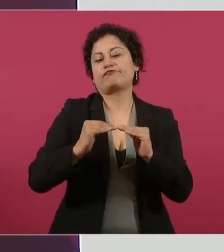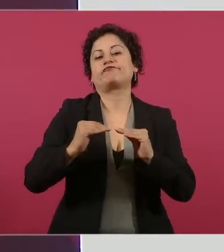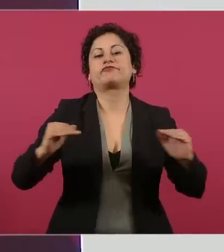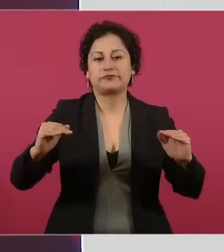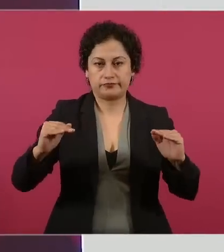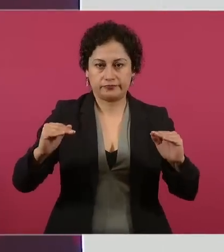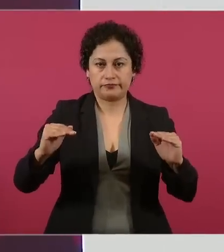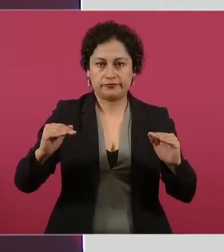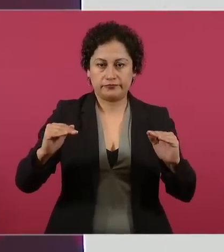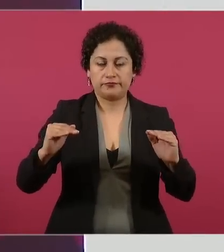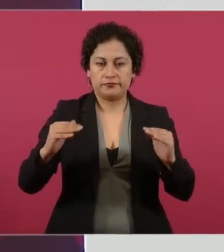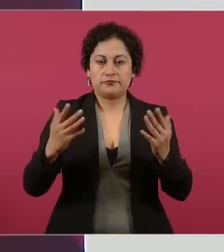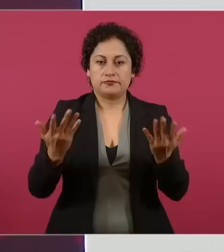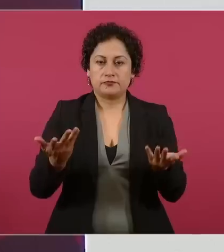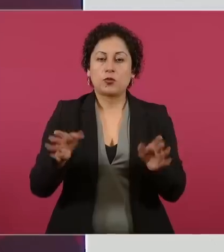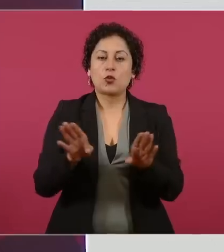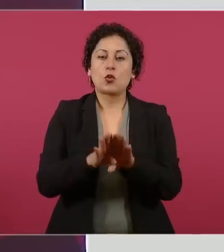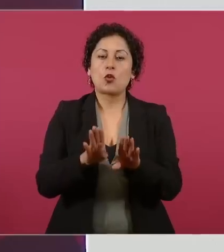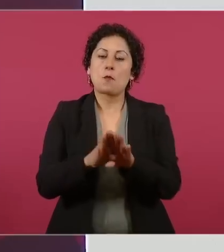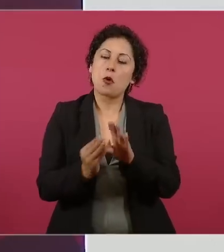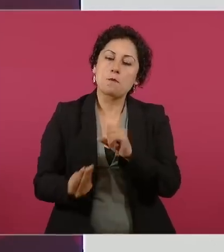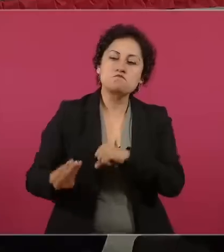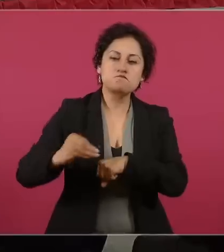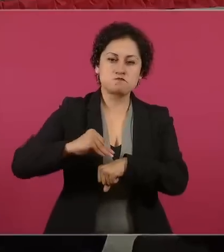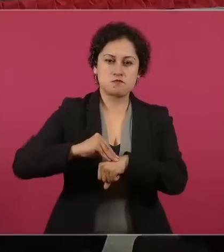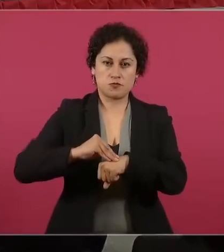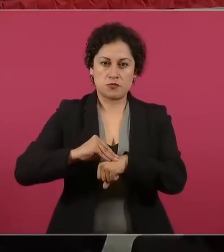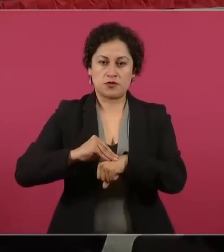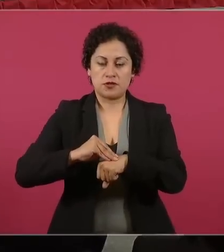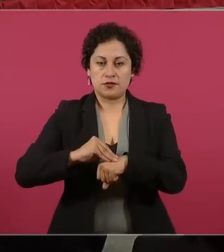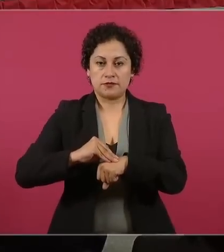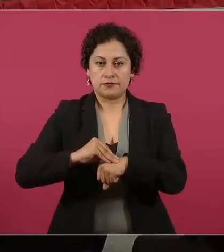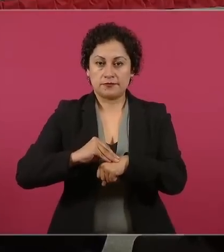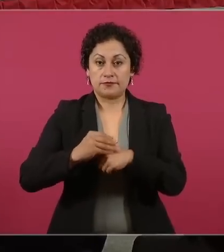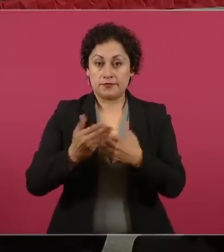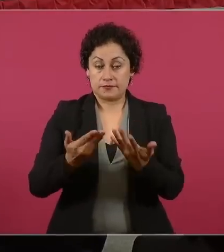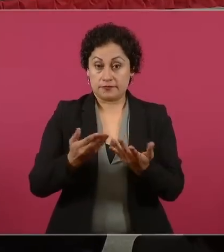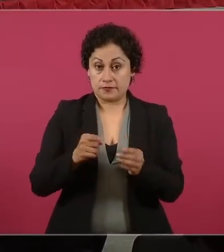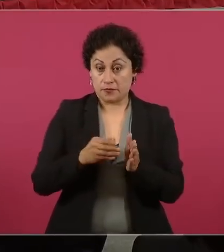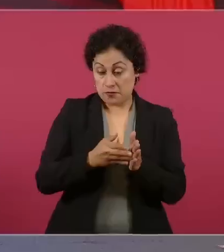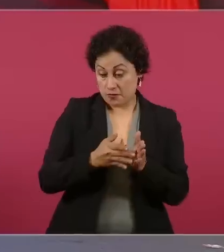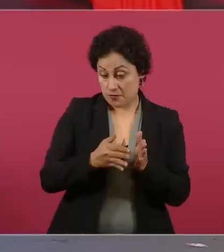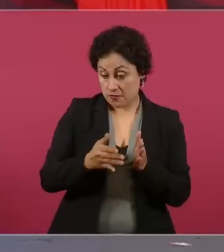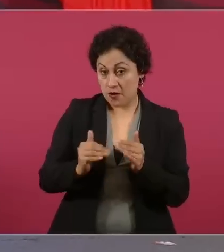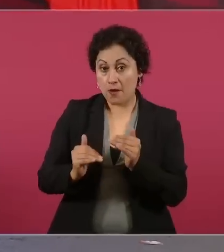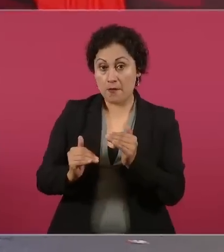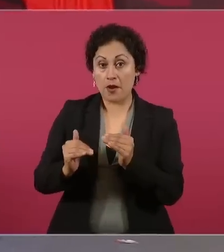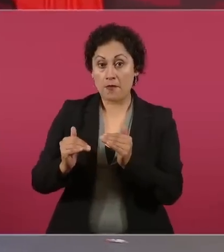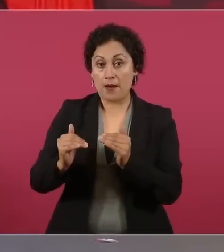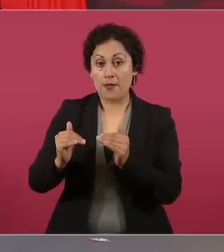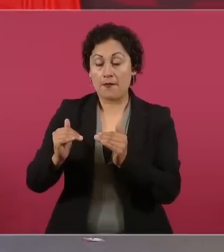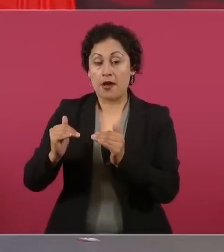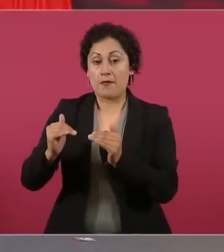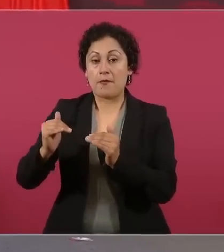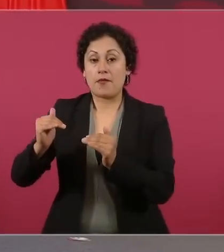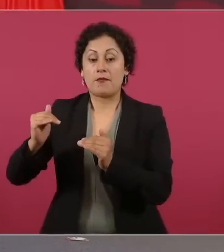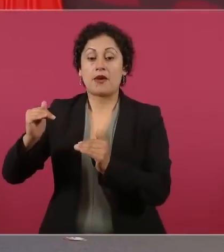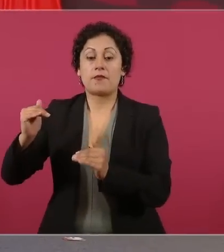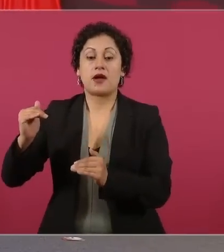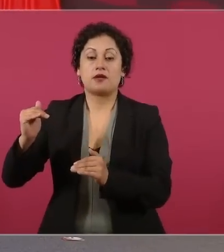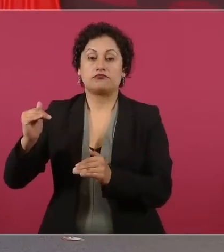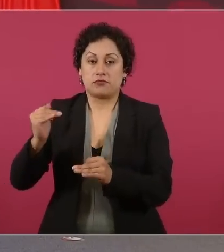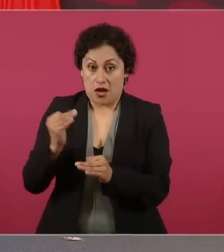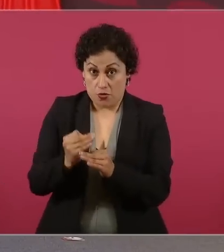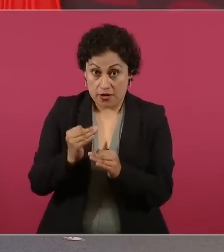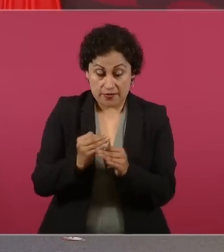con un añadido, que si tenemos este crecimiento promedio